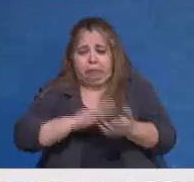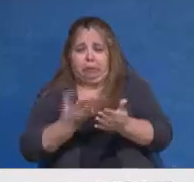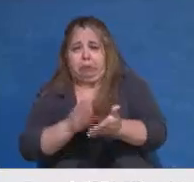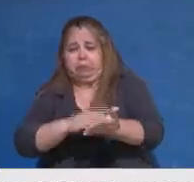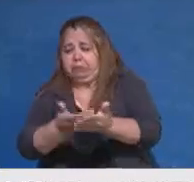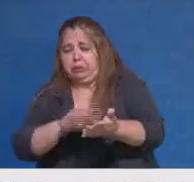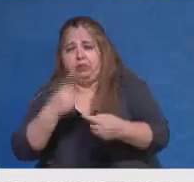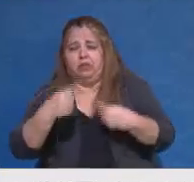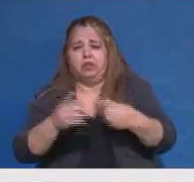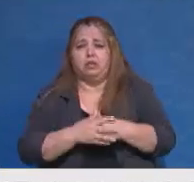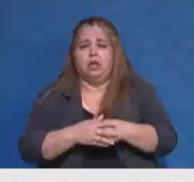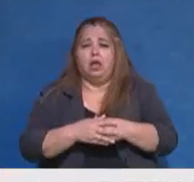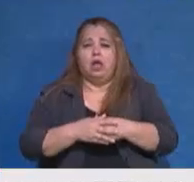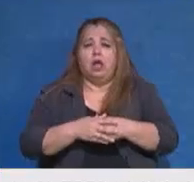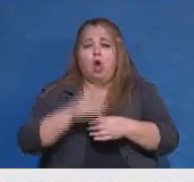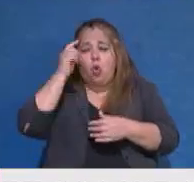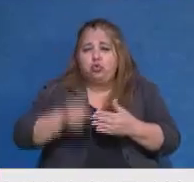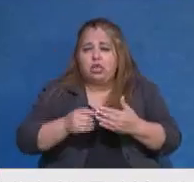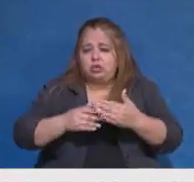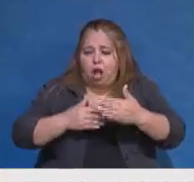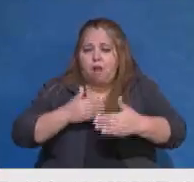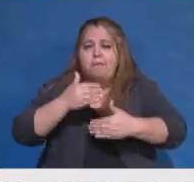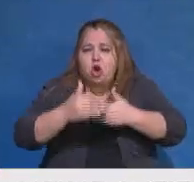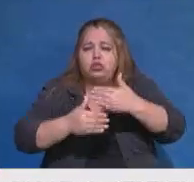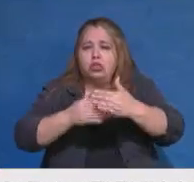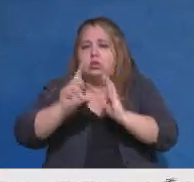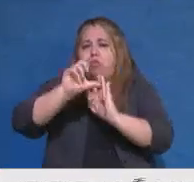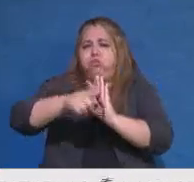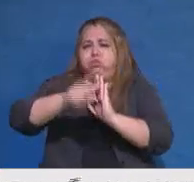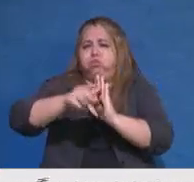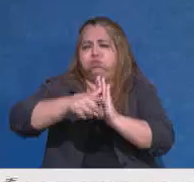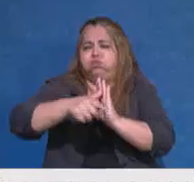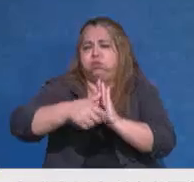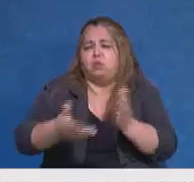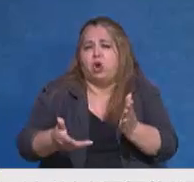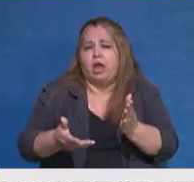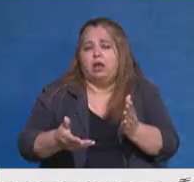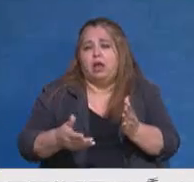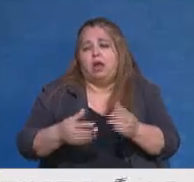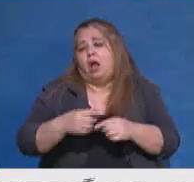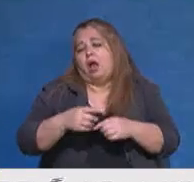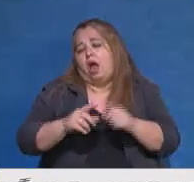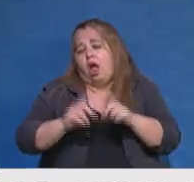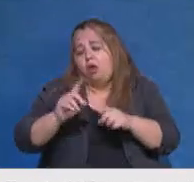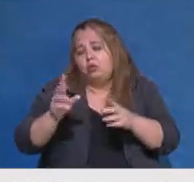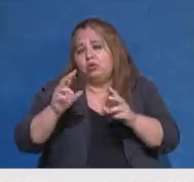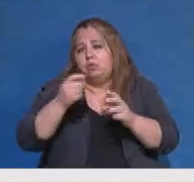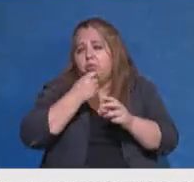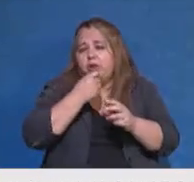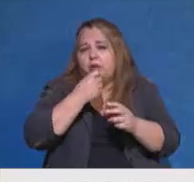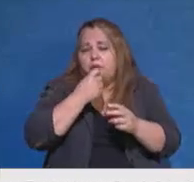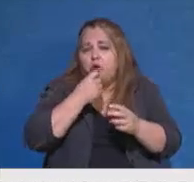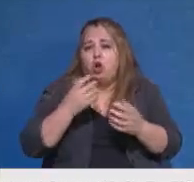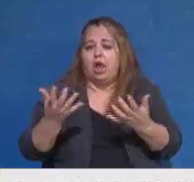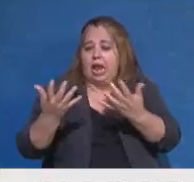procesos judiciales que se demoran demasiado. Y eso va generando, en el mayor de los casos, que hay alienación